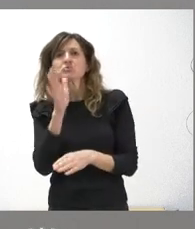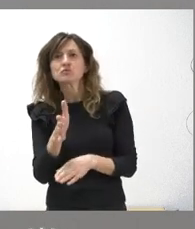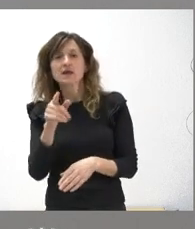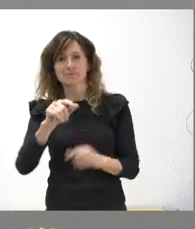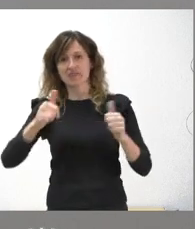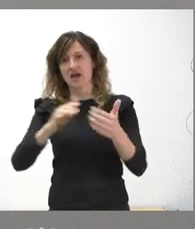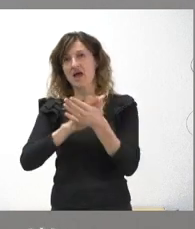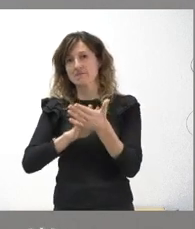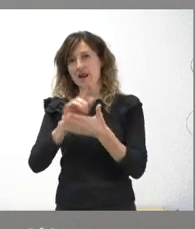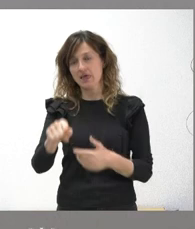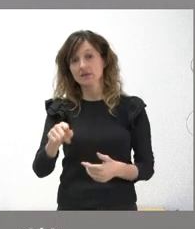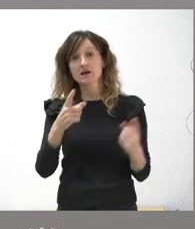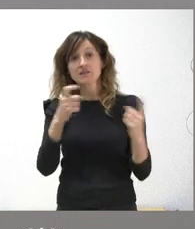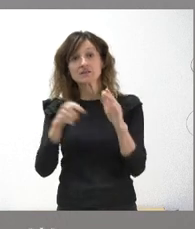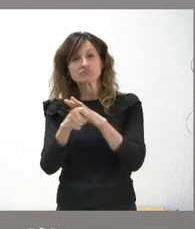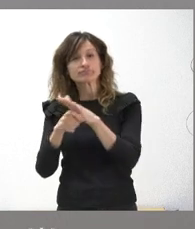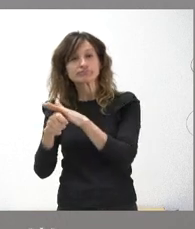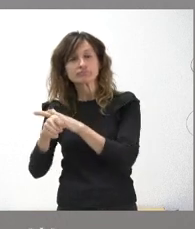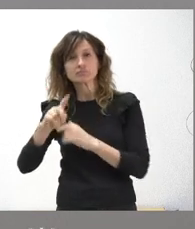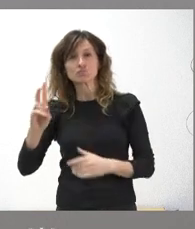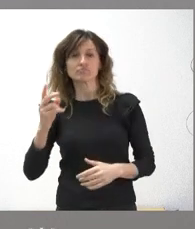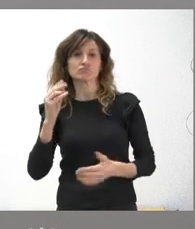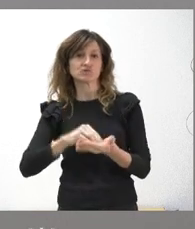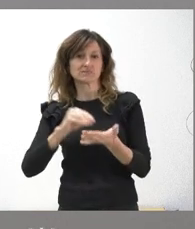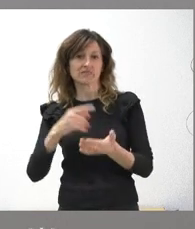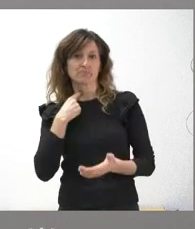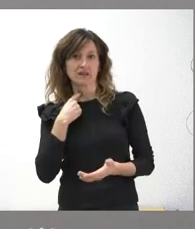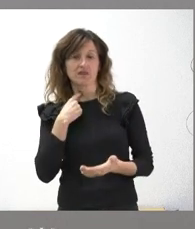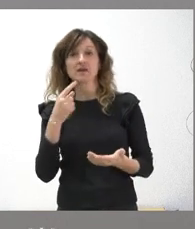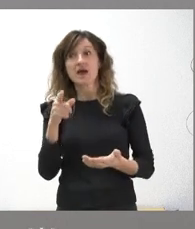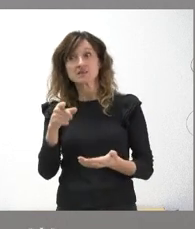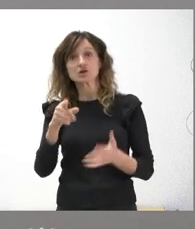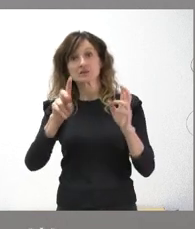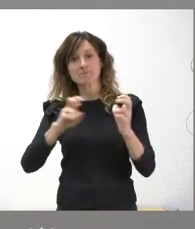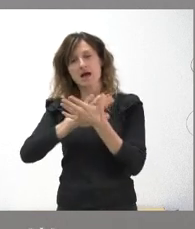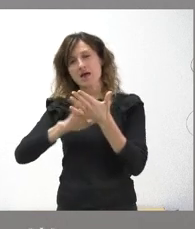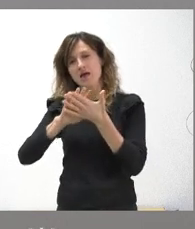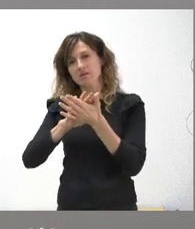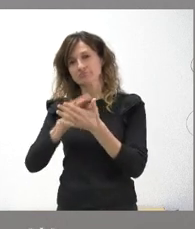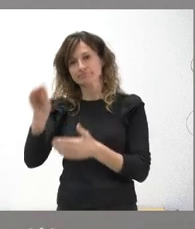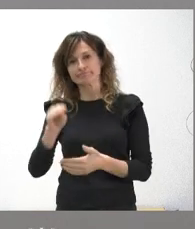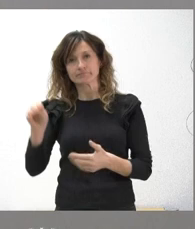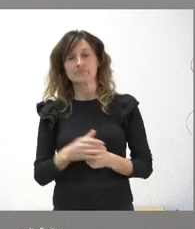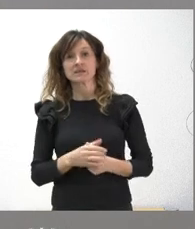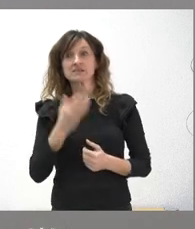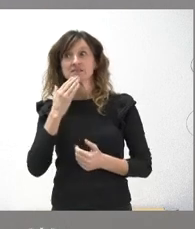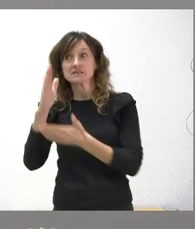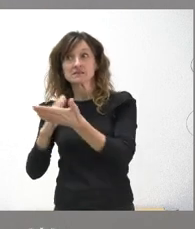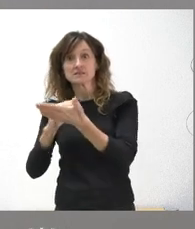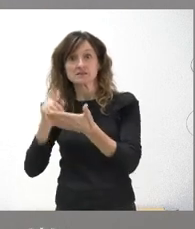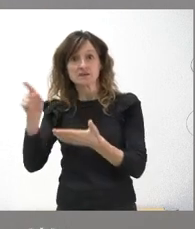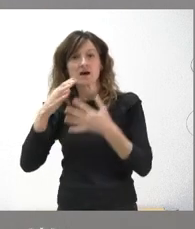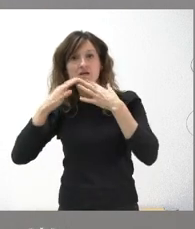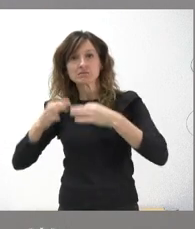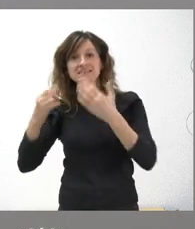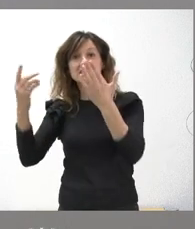ahí y son necesarias muchas inversiones que hemos pedido en muchas ocasiones por tanto Ahí es donde vamos a hacer nosotros hincapié que si a una comunidad Autónoma se le ha garantizado